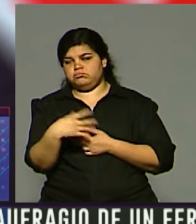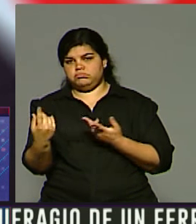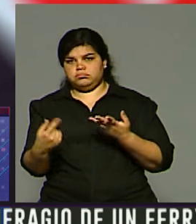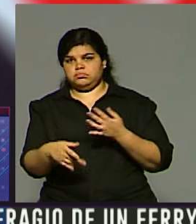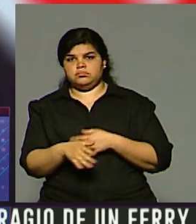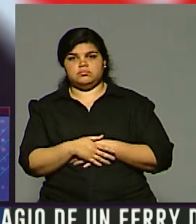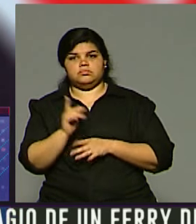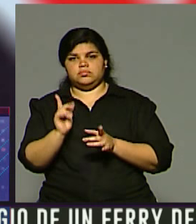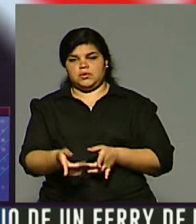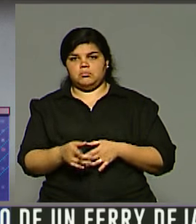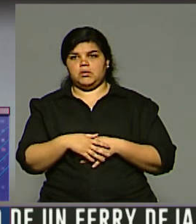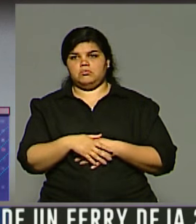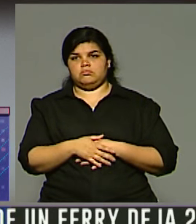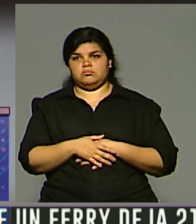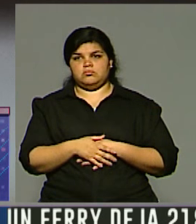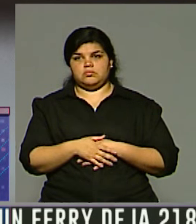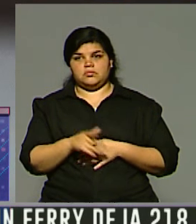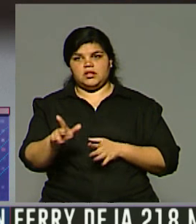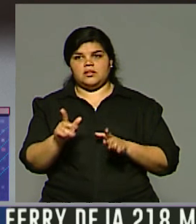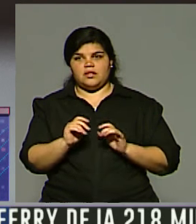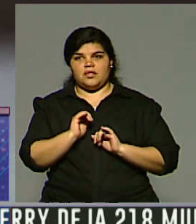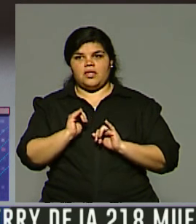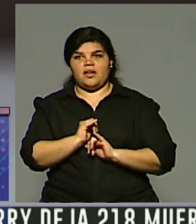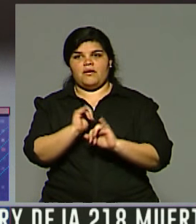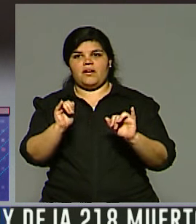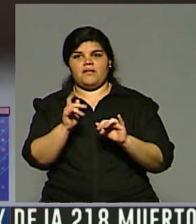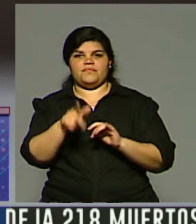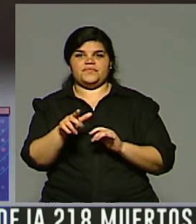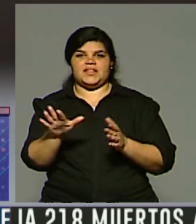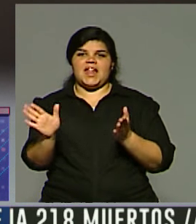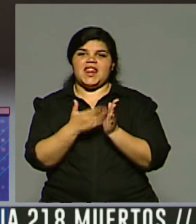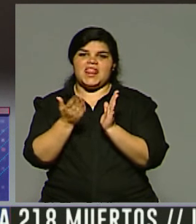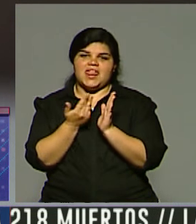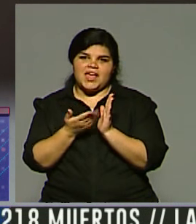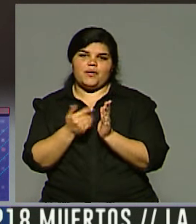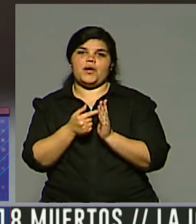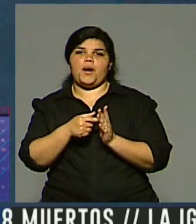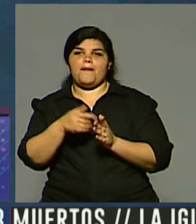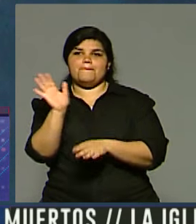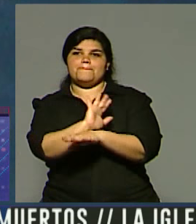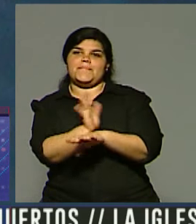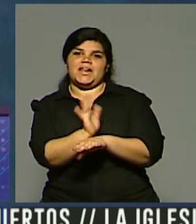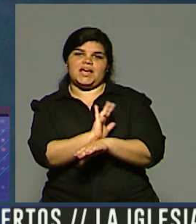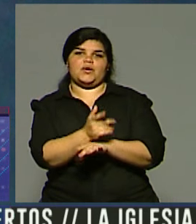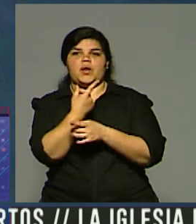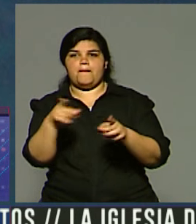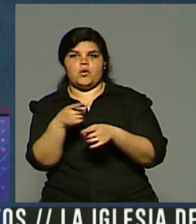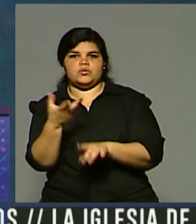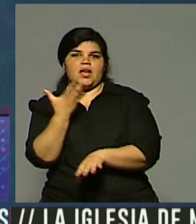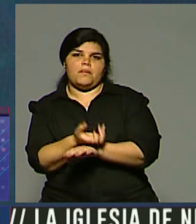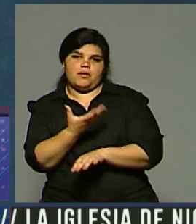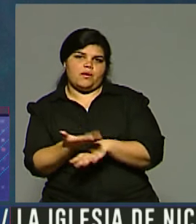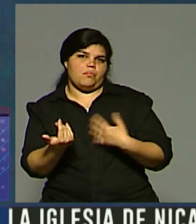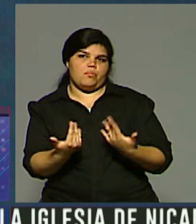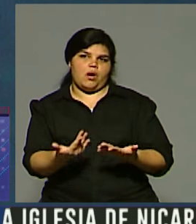canales, por ejemplo, para bajarte, bueno, no debería decirlo, pero no importa, para bajarte libros, para bajarte películas, para bajarte música, para un montón de cosas. Canales abiertos,